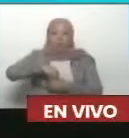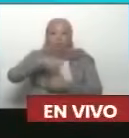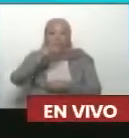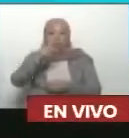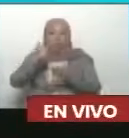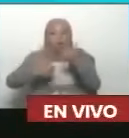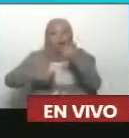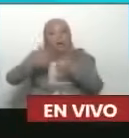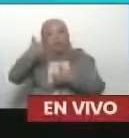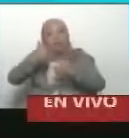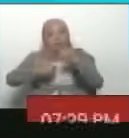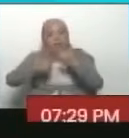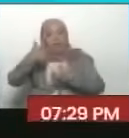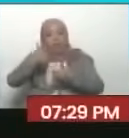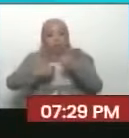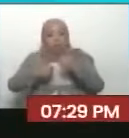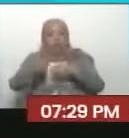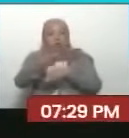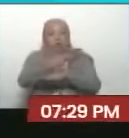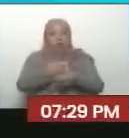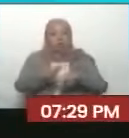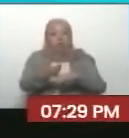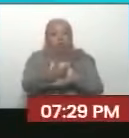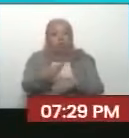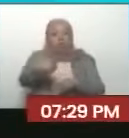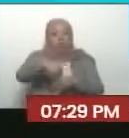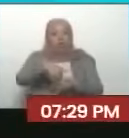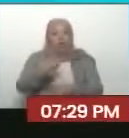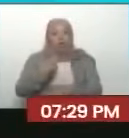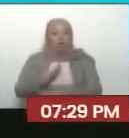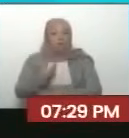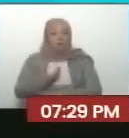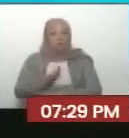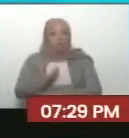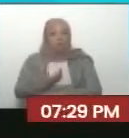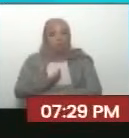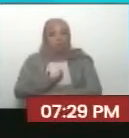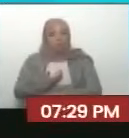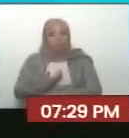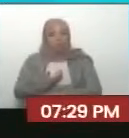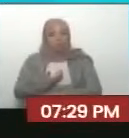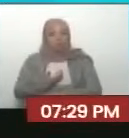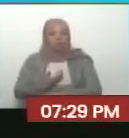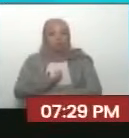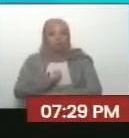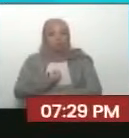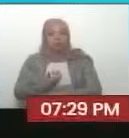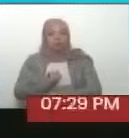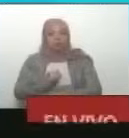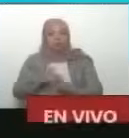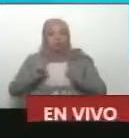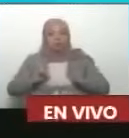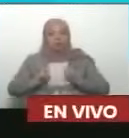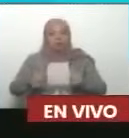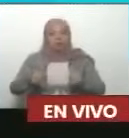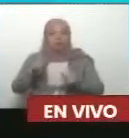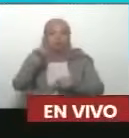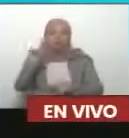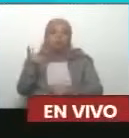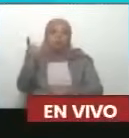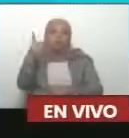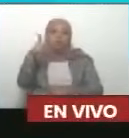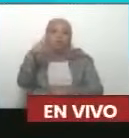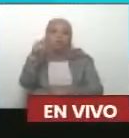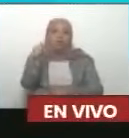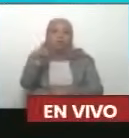los candidatos a gobernaciones y alcaldías. Y bueno, de repente comenzó a sonar un nombre de alguien